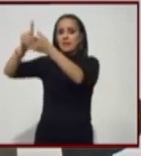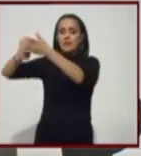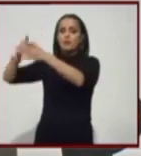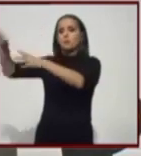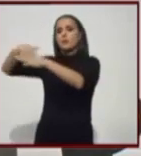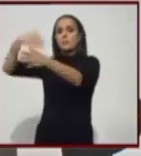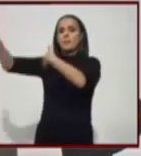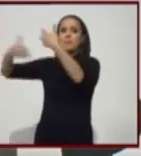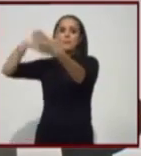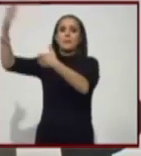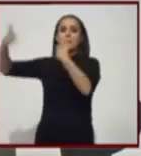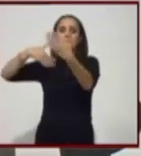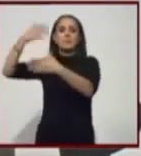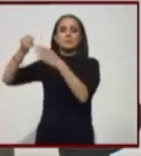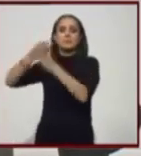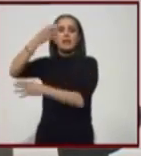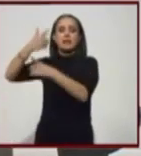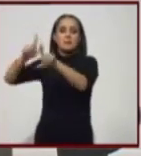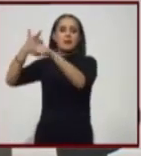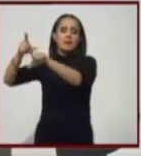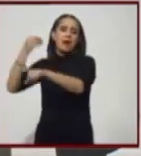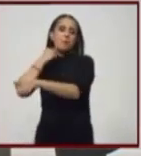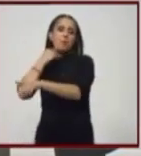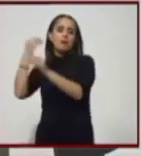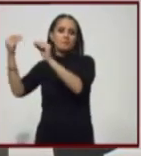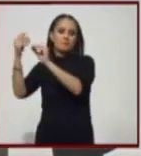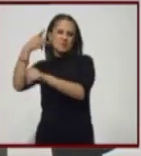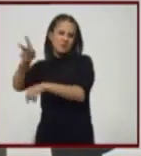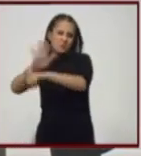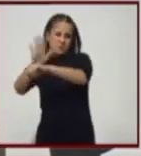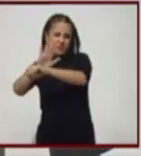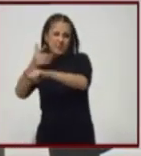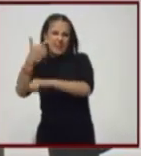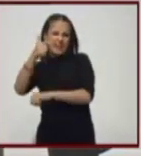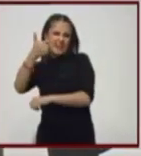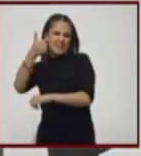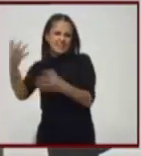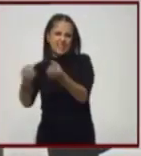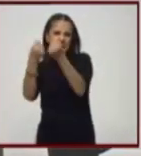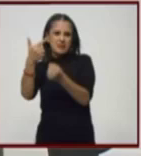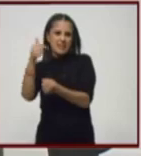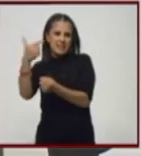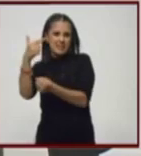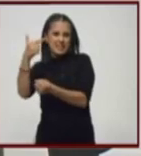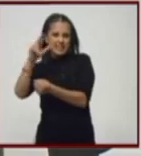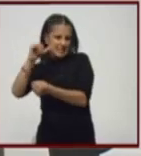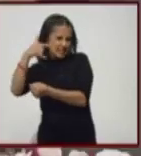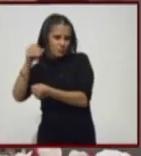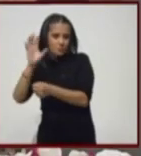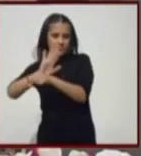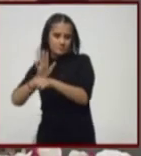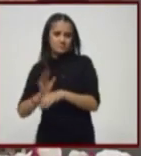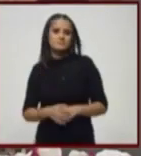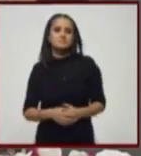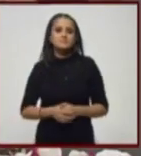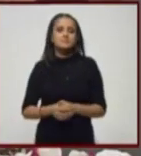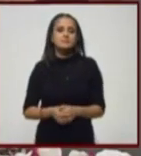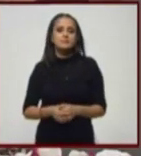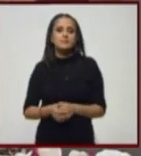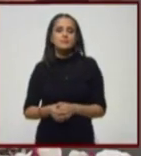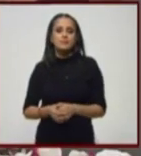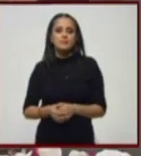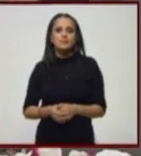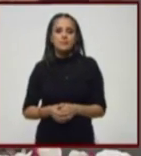ella este supuestamente una experiencia maravillosa y divertida si oye es diferente